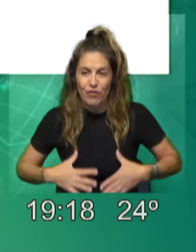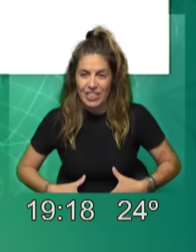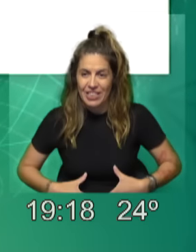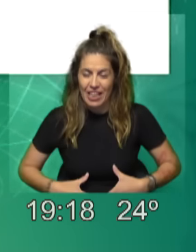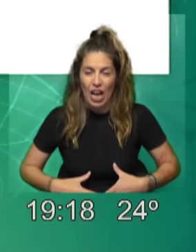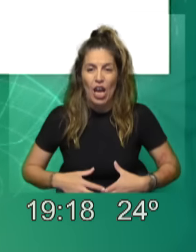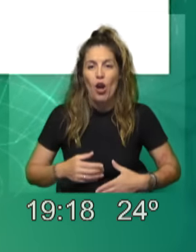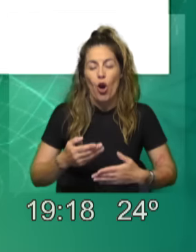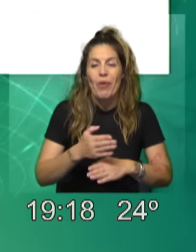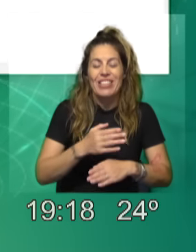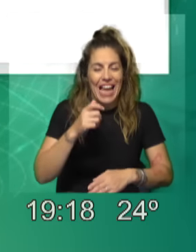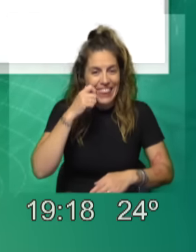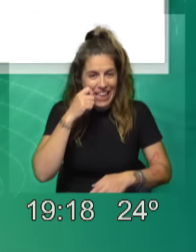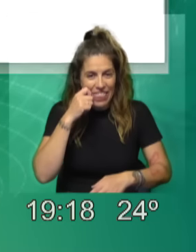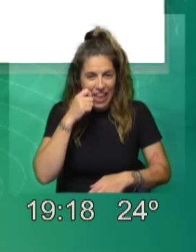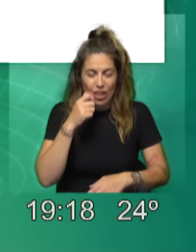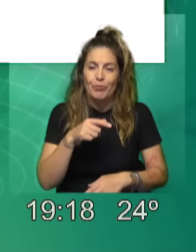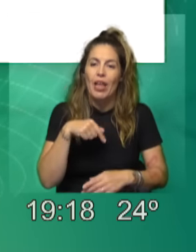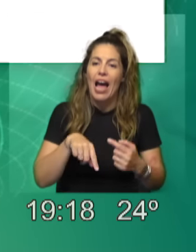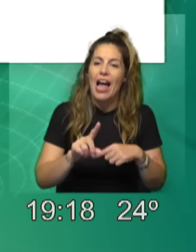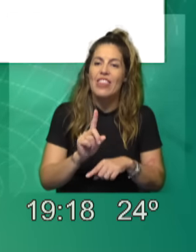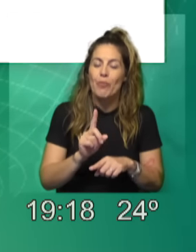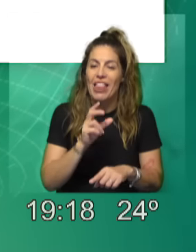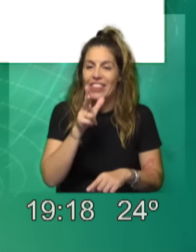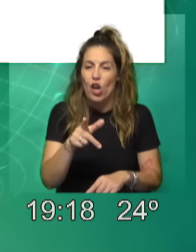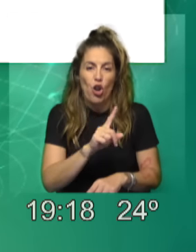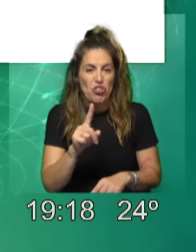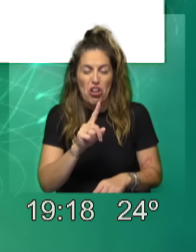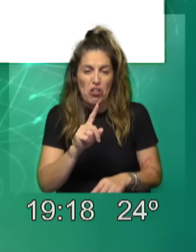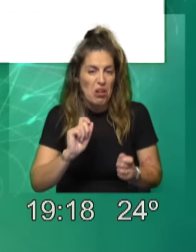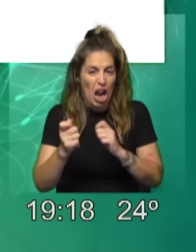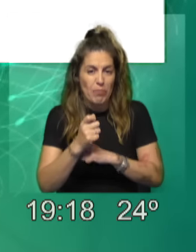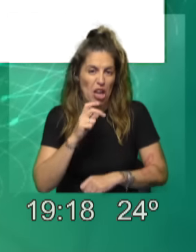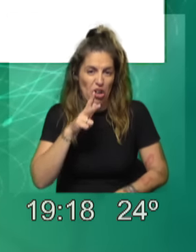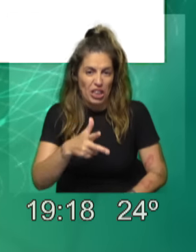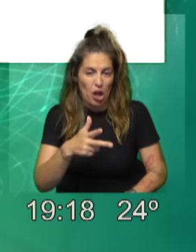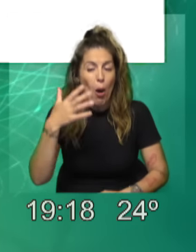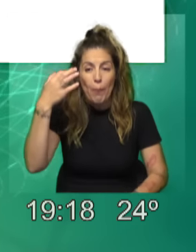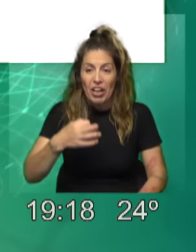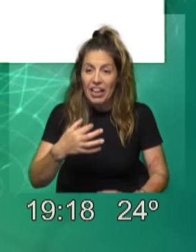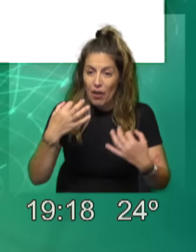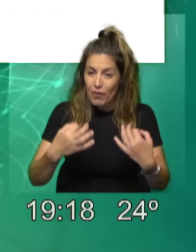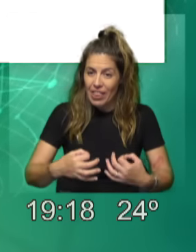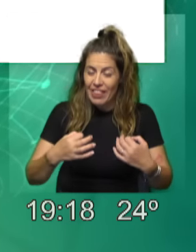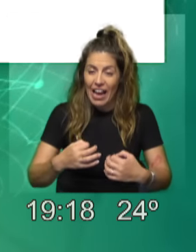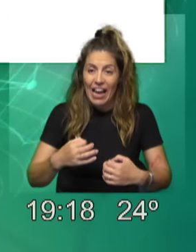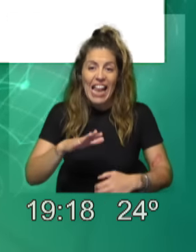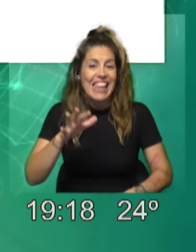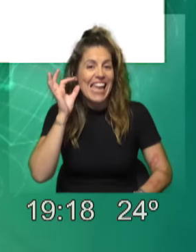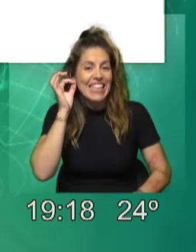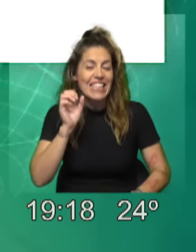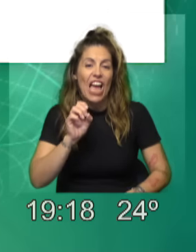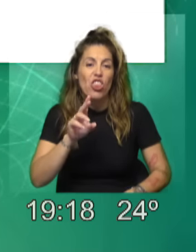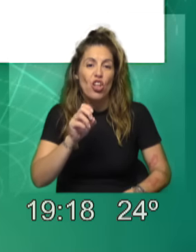de la edad, afirmó en la red social. Además, dijo que no se retracta de lo dicho, porque considera que es verdad. La niña de 12 no puede